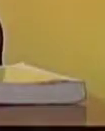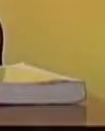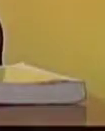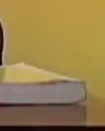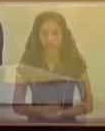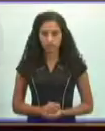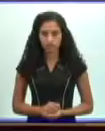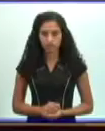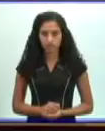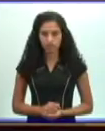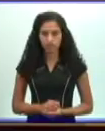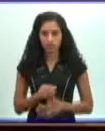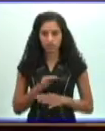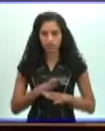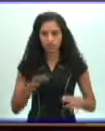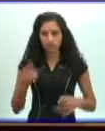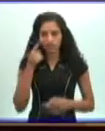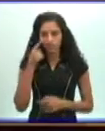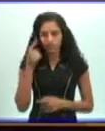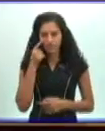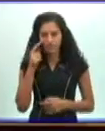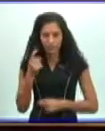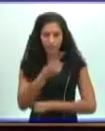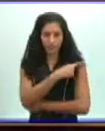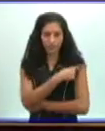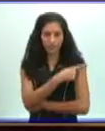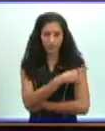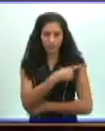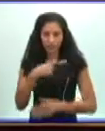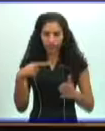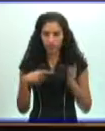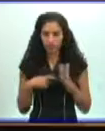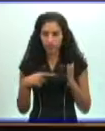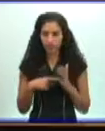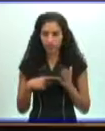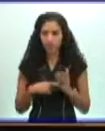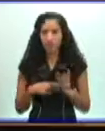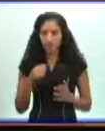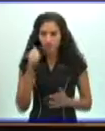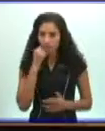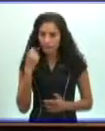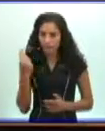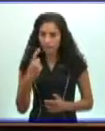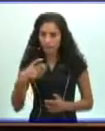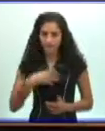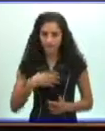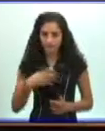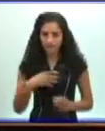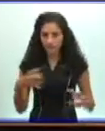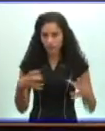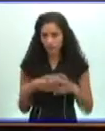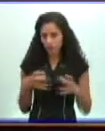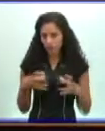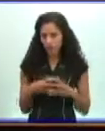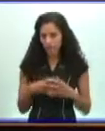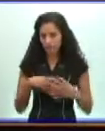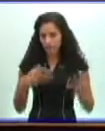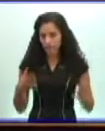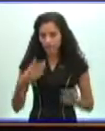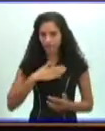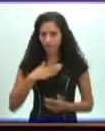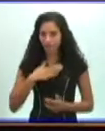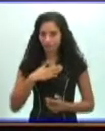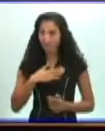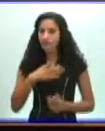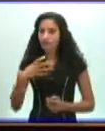Ya conoces desde primaria que la multiplicación también tiene un grupo de propiedades que